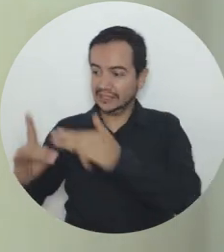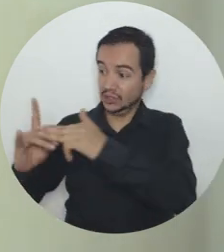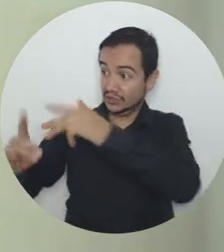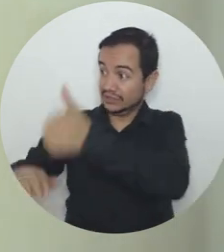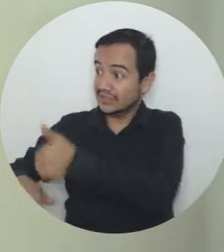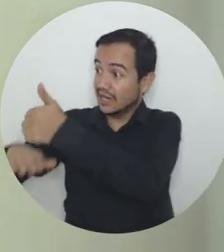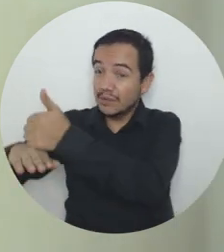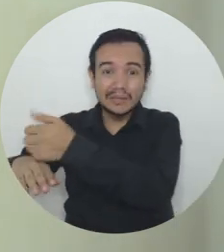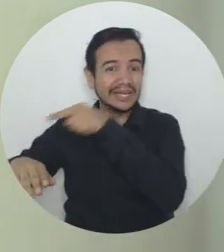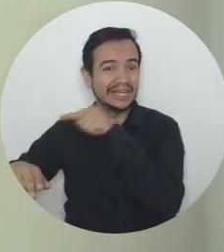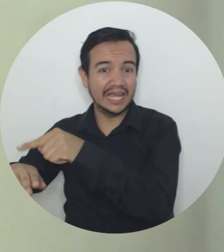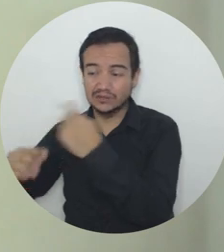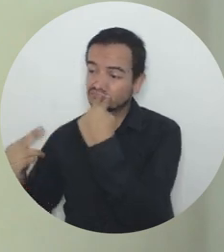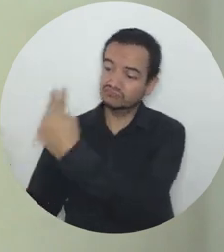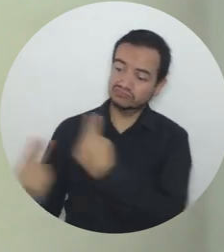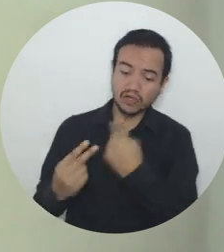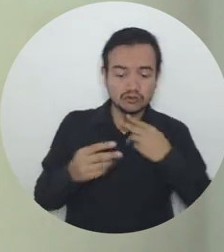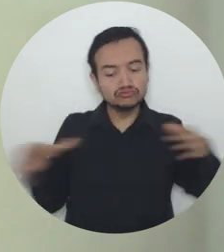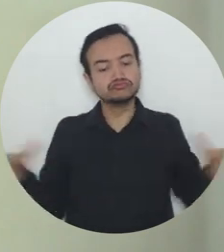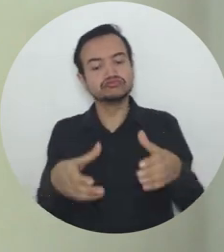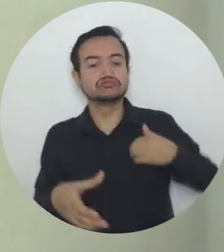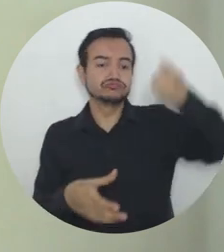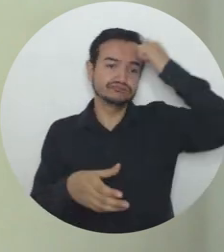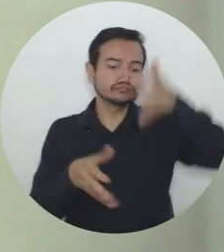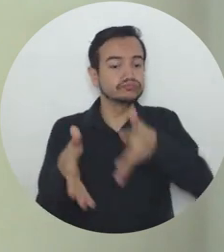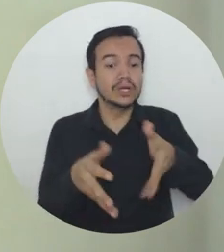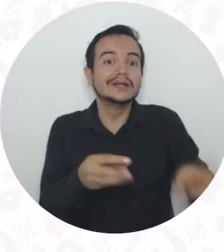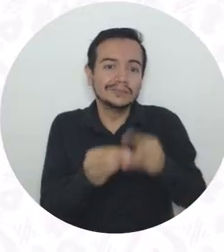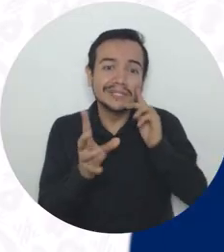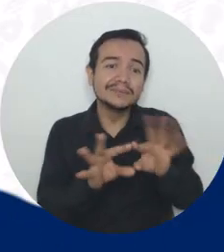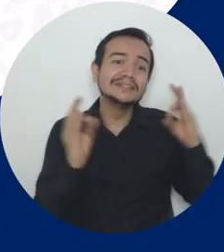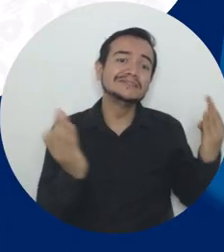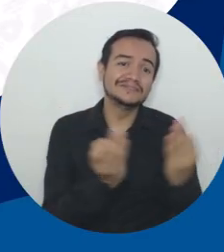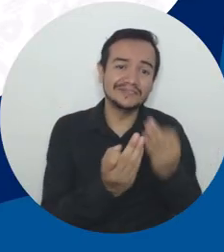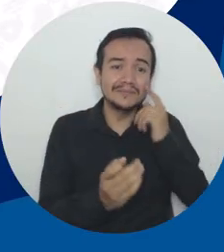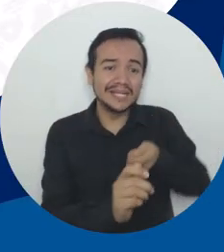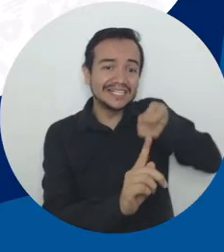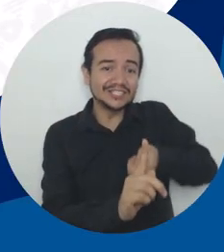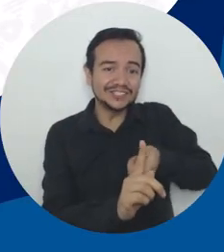valora nuestro trabajo aquí, sino lo que nos corresponde en casa.